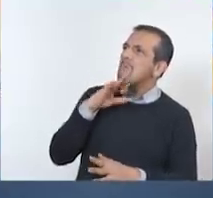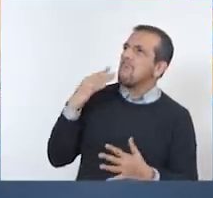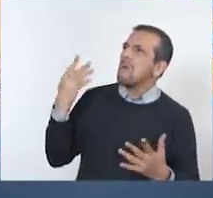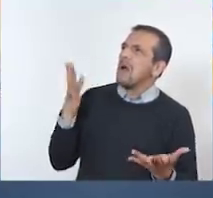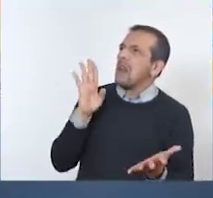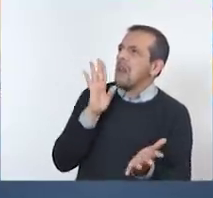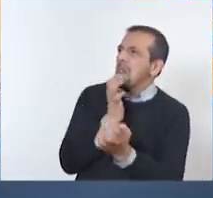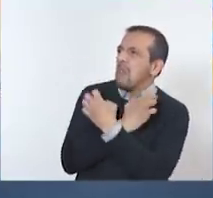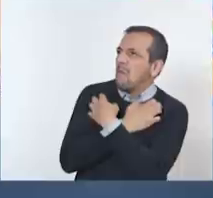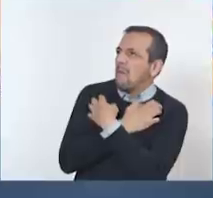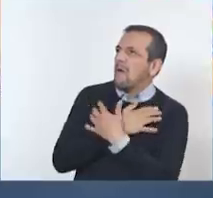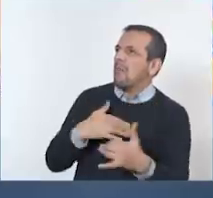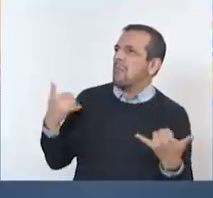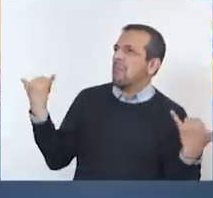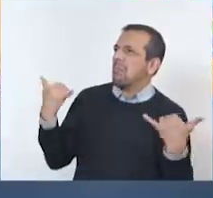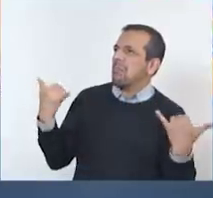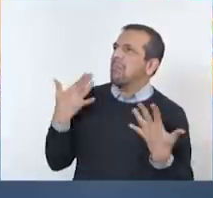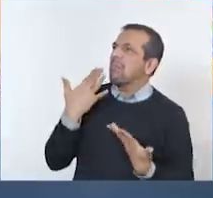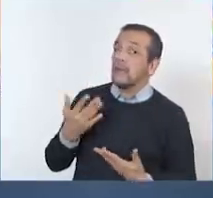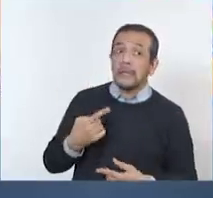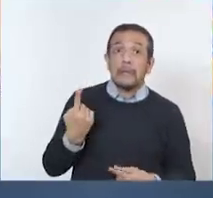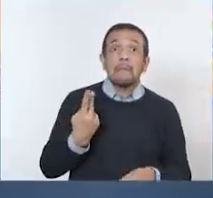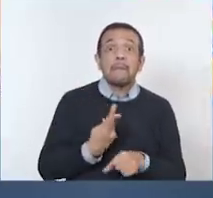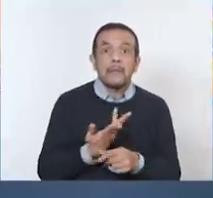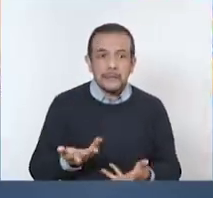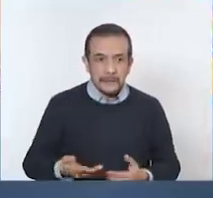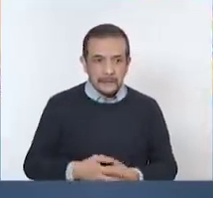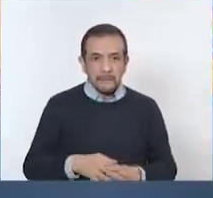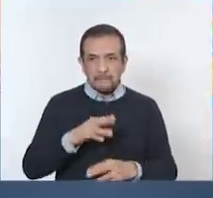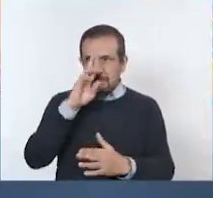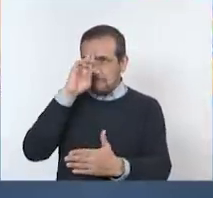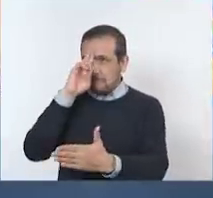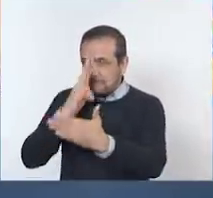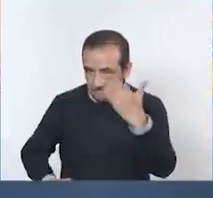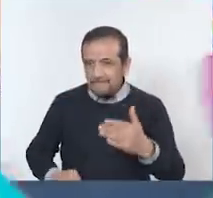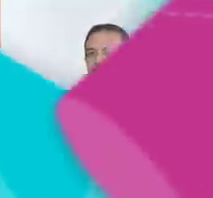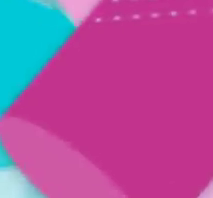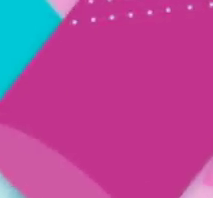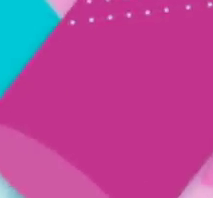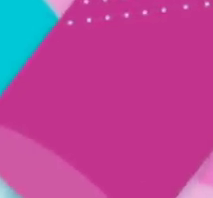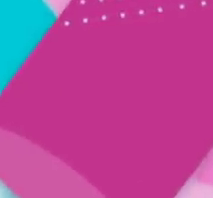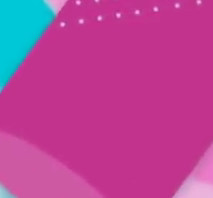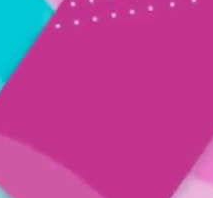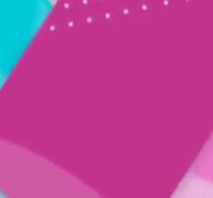¿Qué ocurre en su casa? ¿Qué se les ocurre? Vamos a verlo. Vamos.